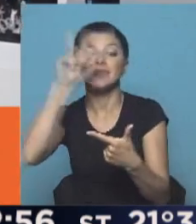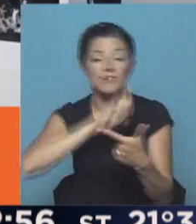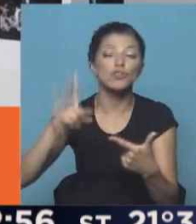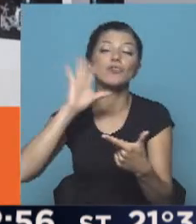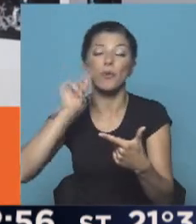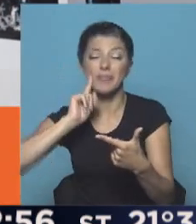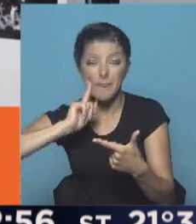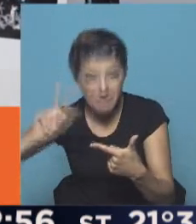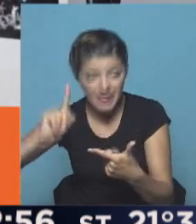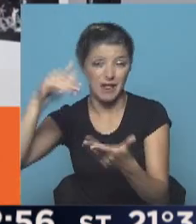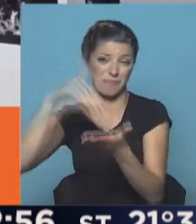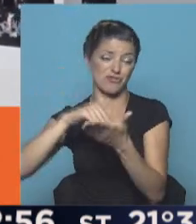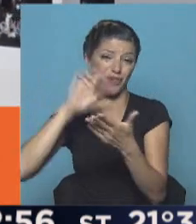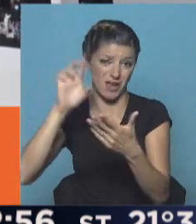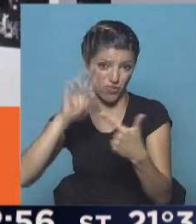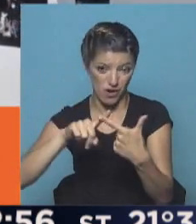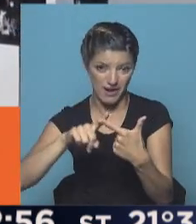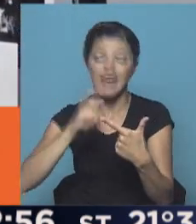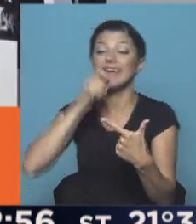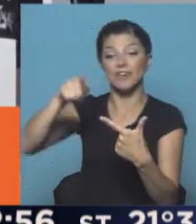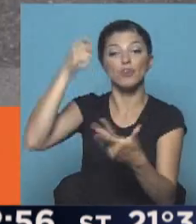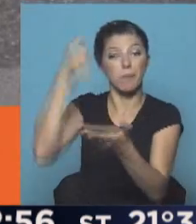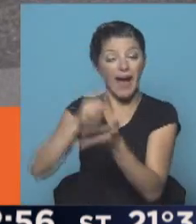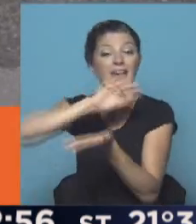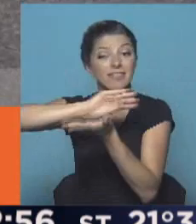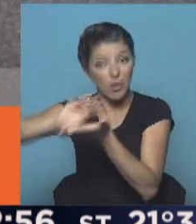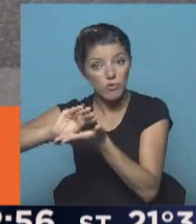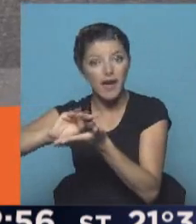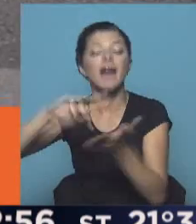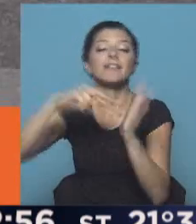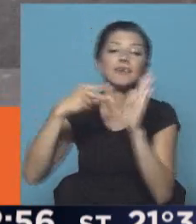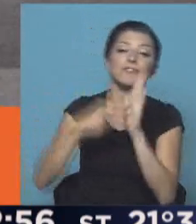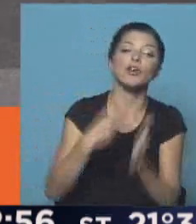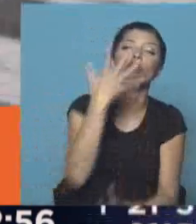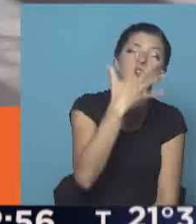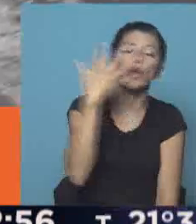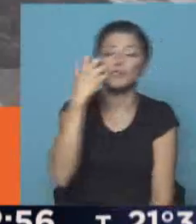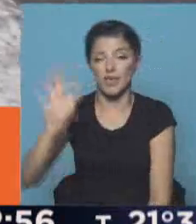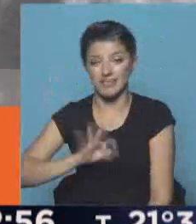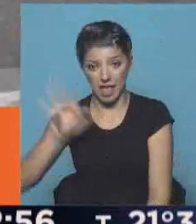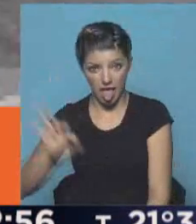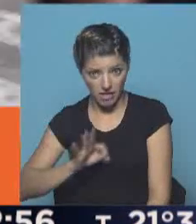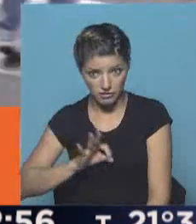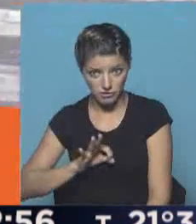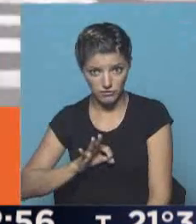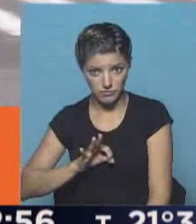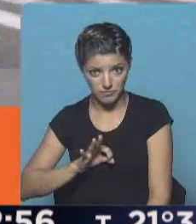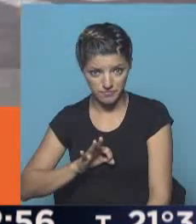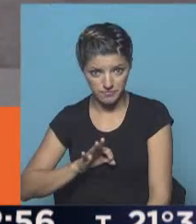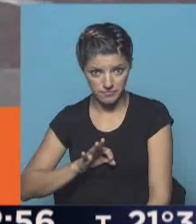150.000 millones de dólares. Pagarla implicaría de 5 a 6 años. Y eso ubica a